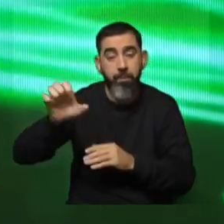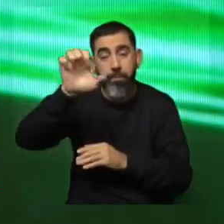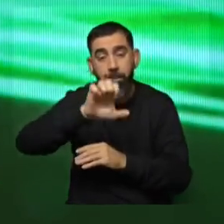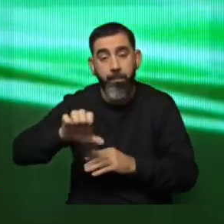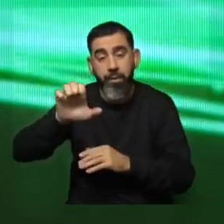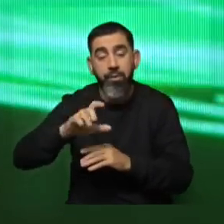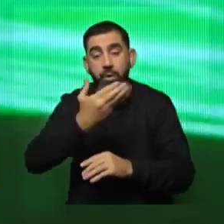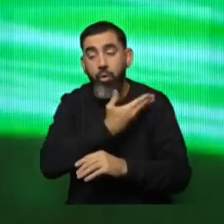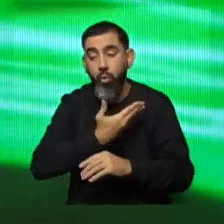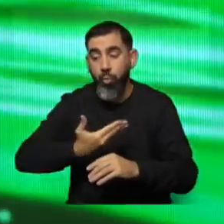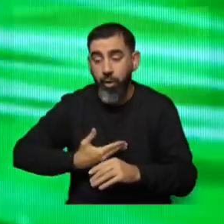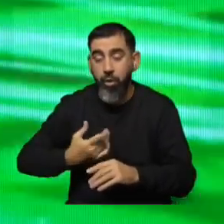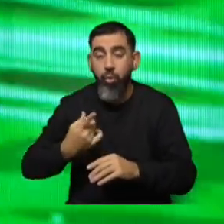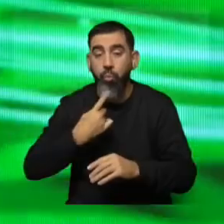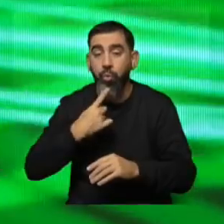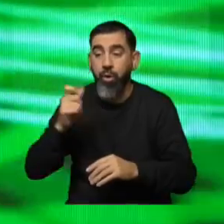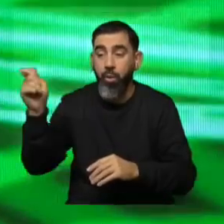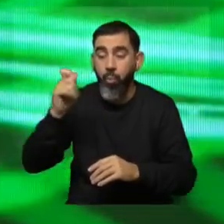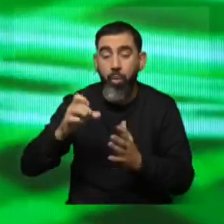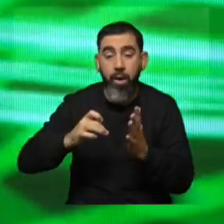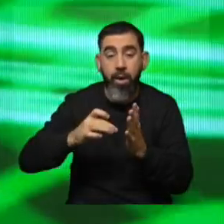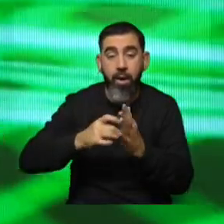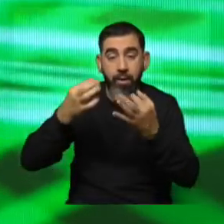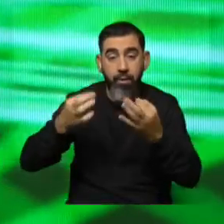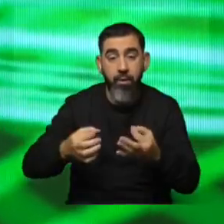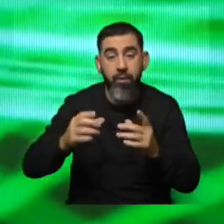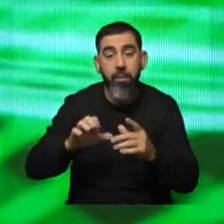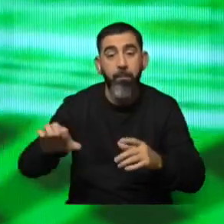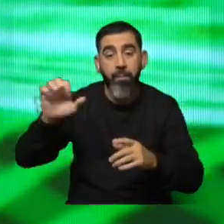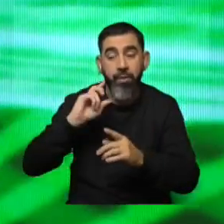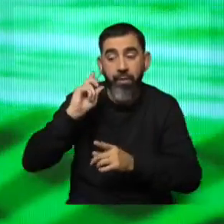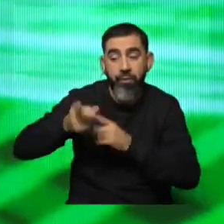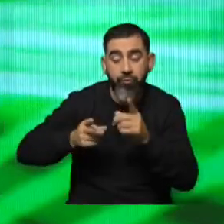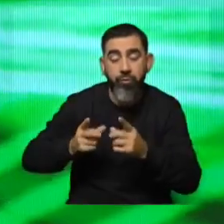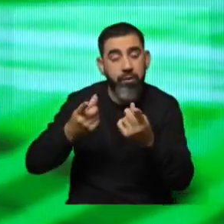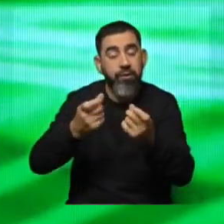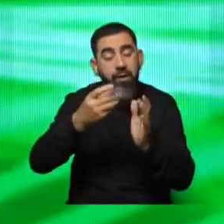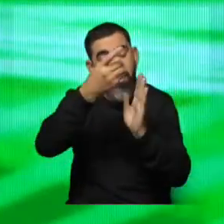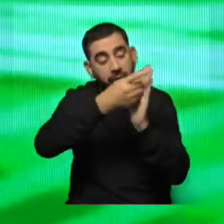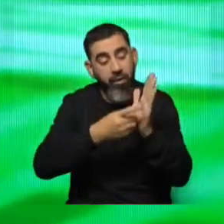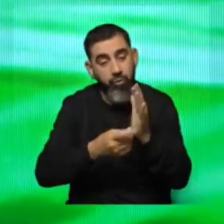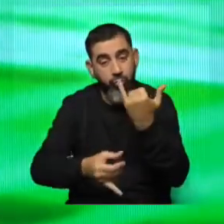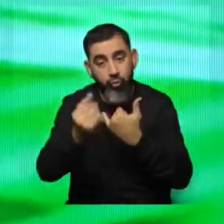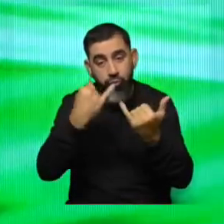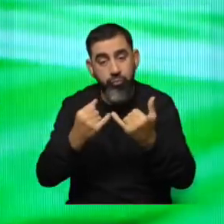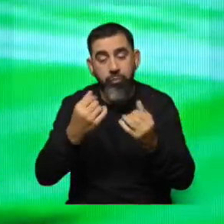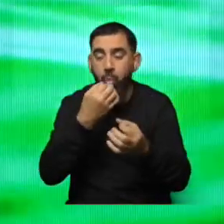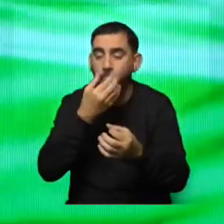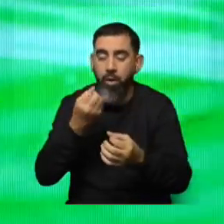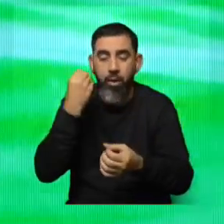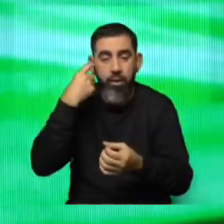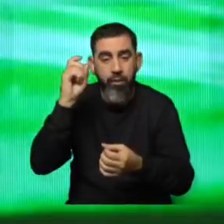empresas como para los gobiernos para generar políticas públicas de calidad y para las empresas para tomar decisiones necesitamos de los datos Así que nos parece un excelente